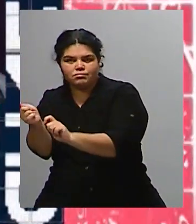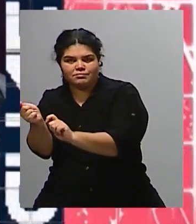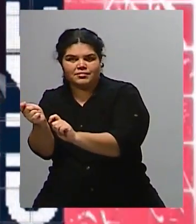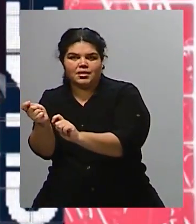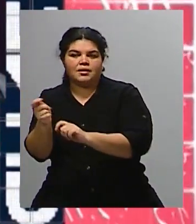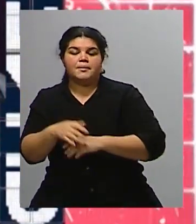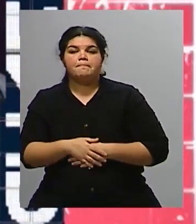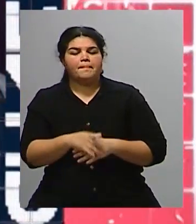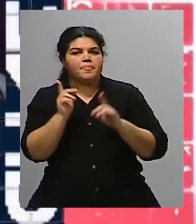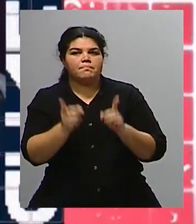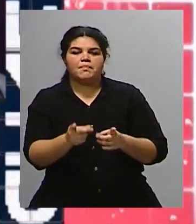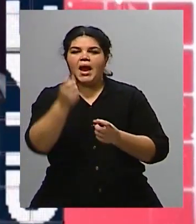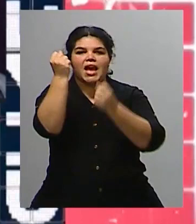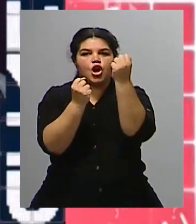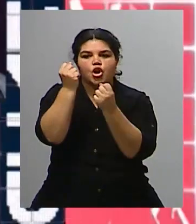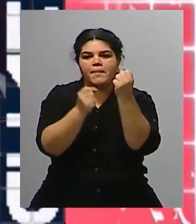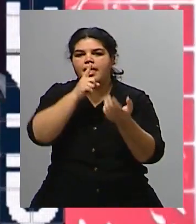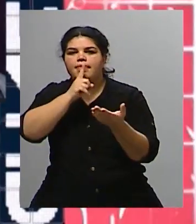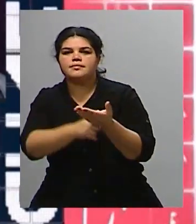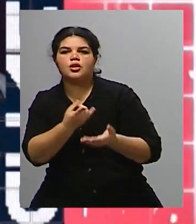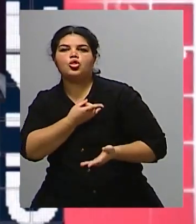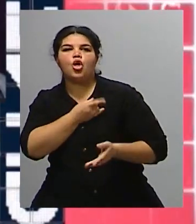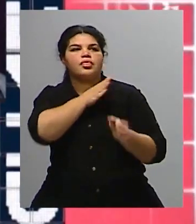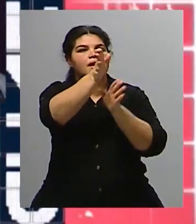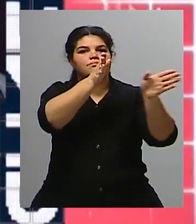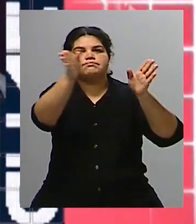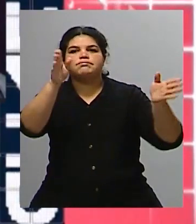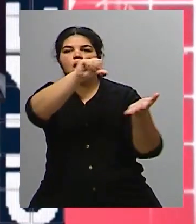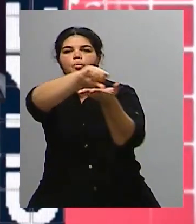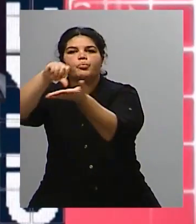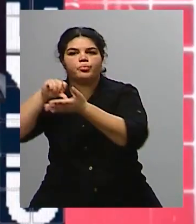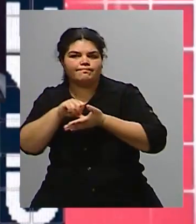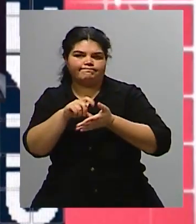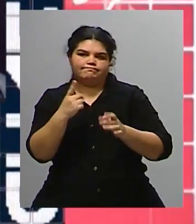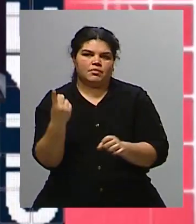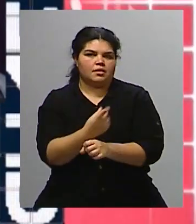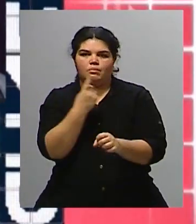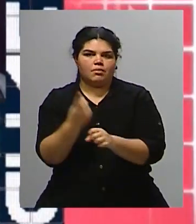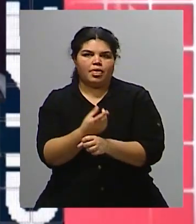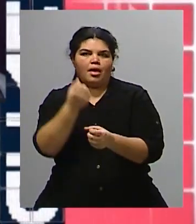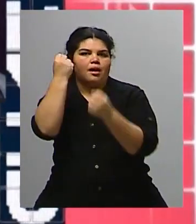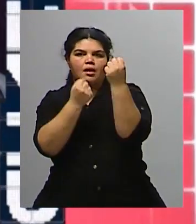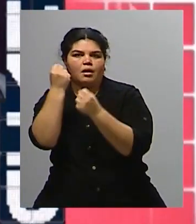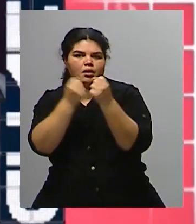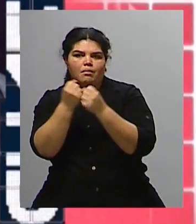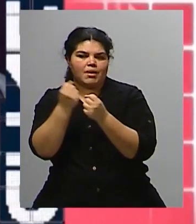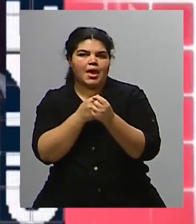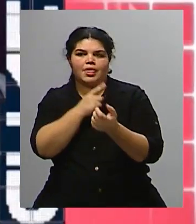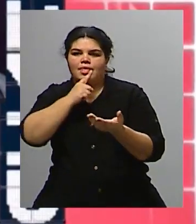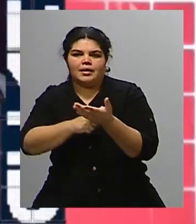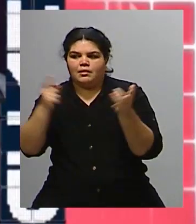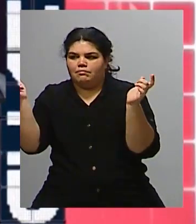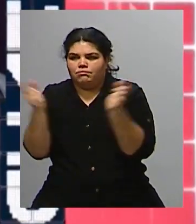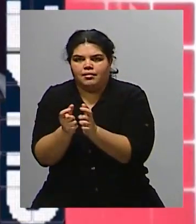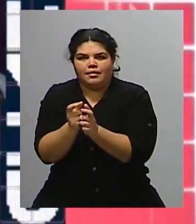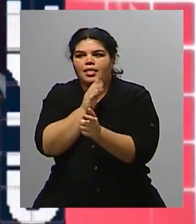verdaderamente les permiten a las personas elegir, sino que sencillamente comer es una realidad que no pueden enfrentar y que en tal